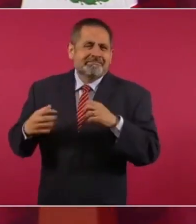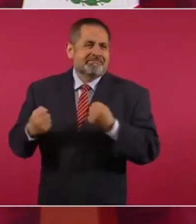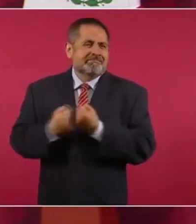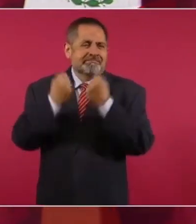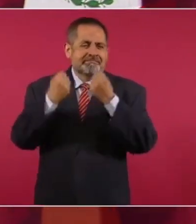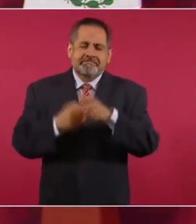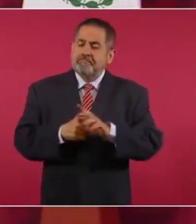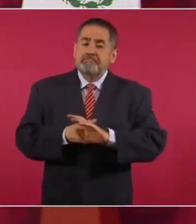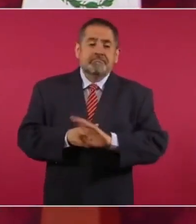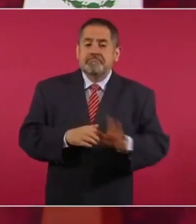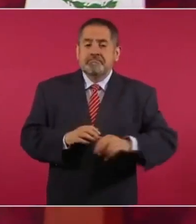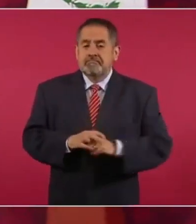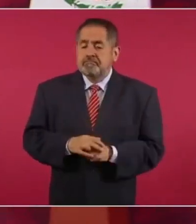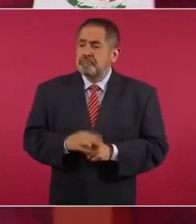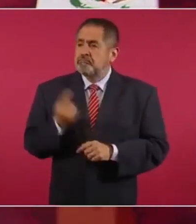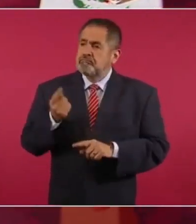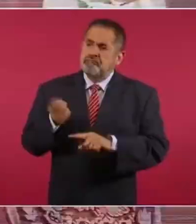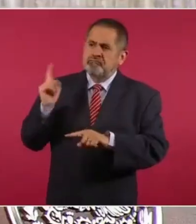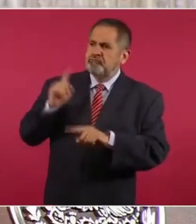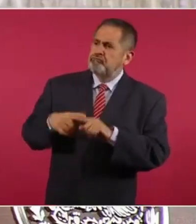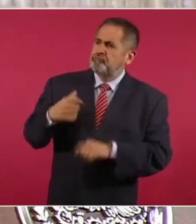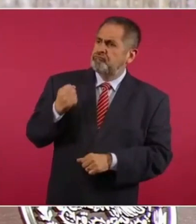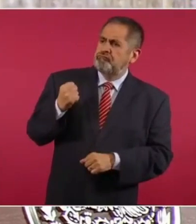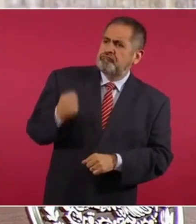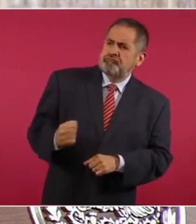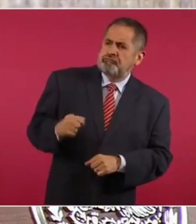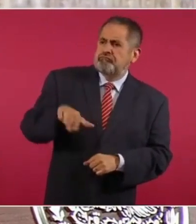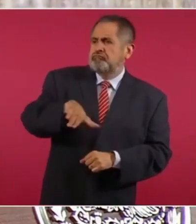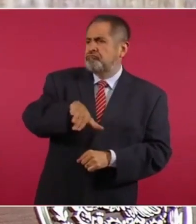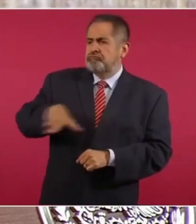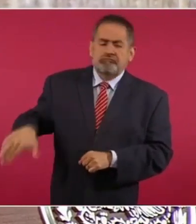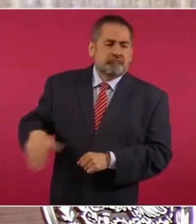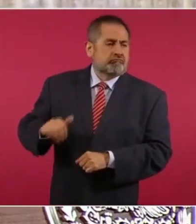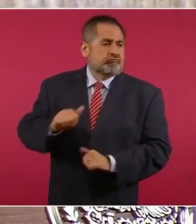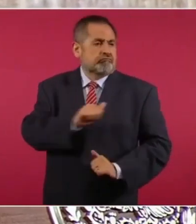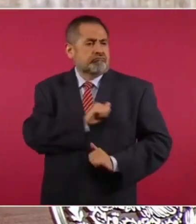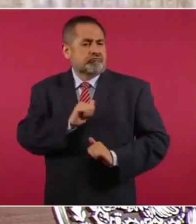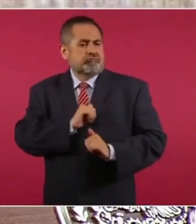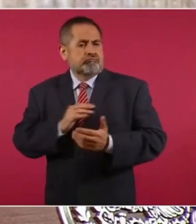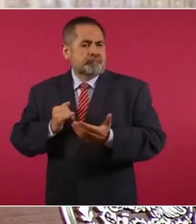del tomar el poder por la fuerza.